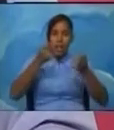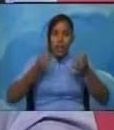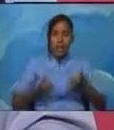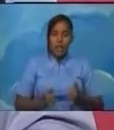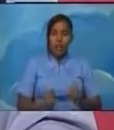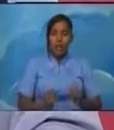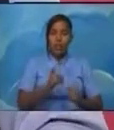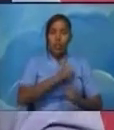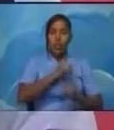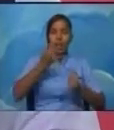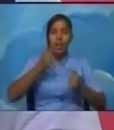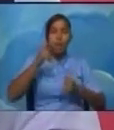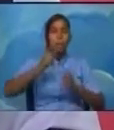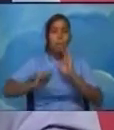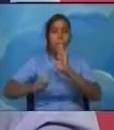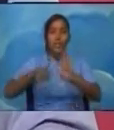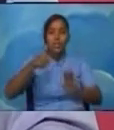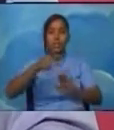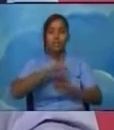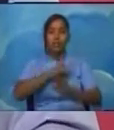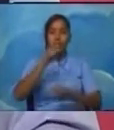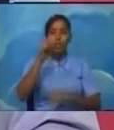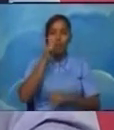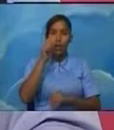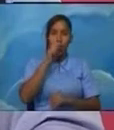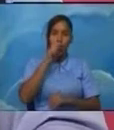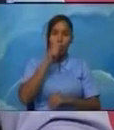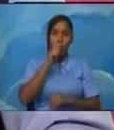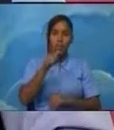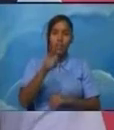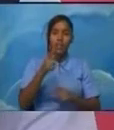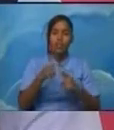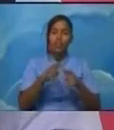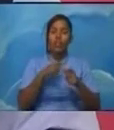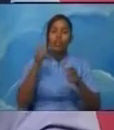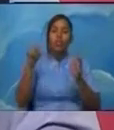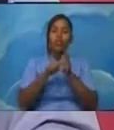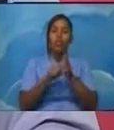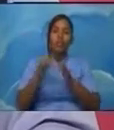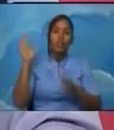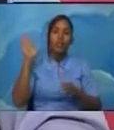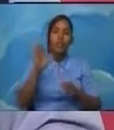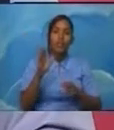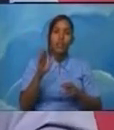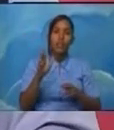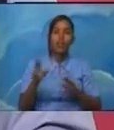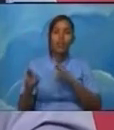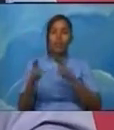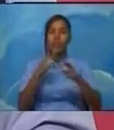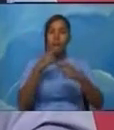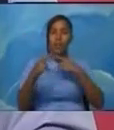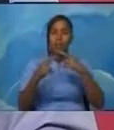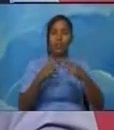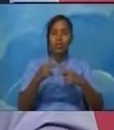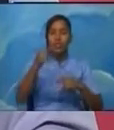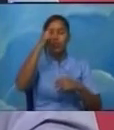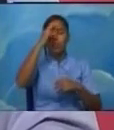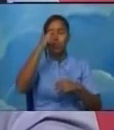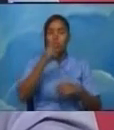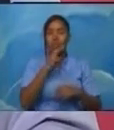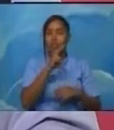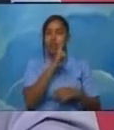hijo de la hija mayor de Lot. ¿Y de dónde proviene? De una relación incestuosa de padre y